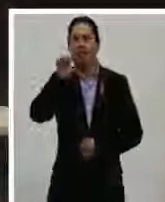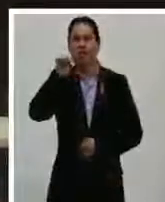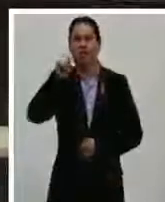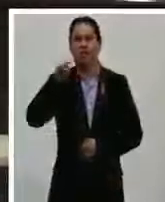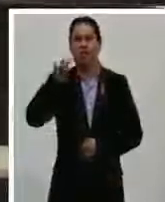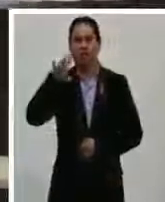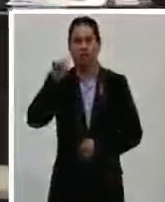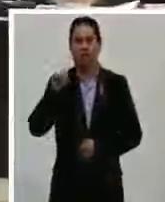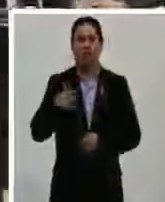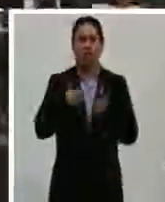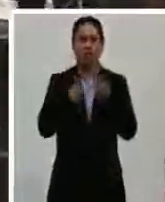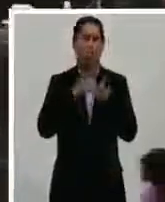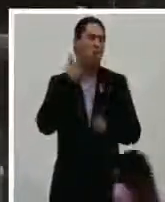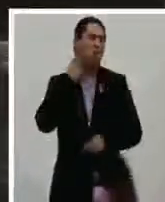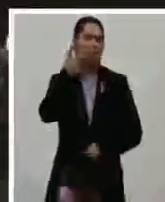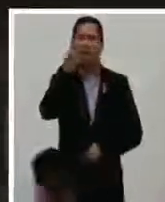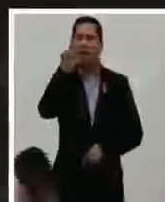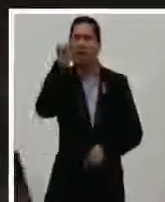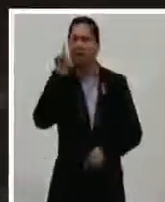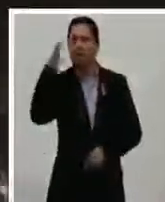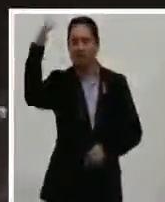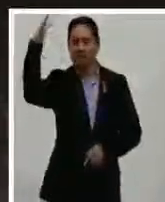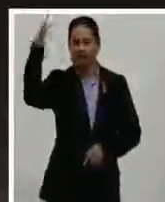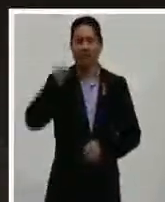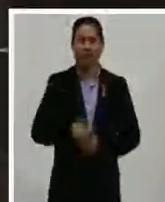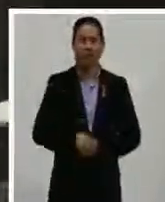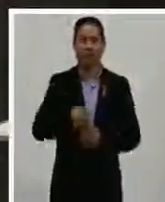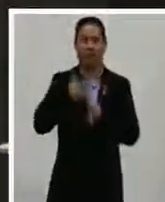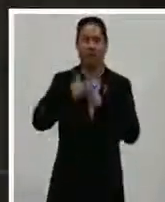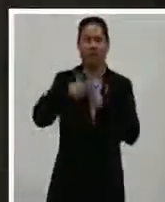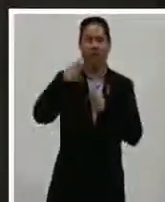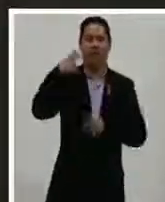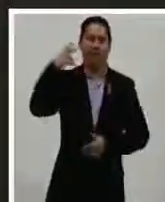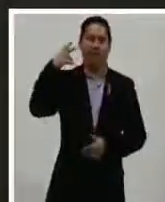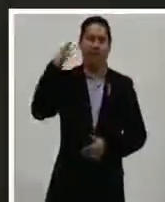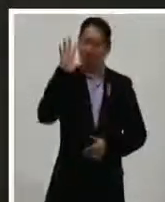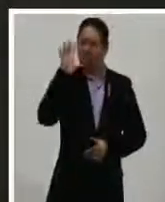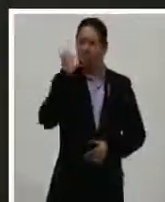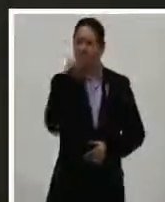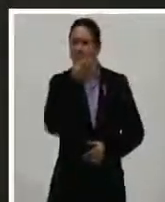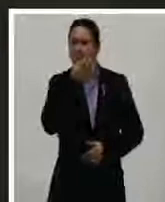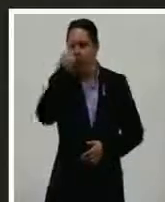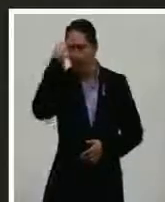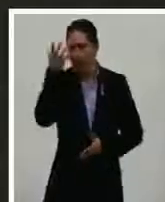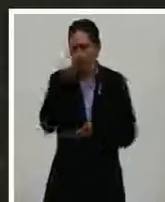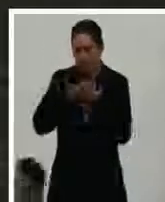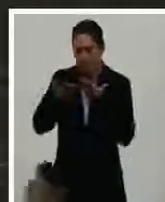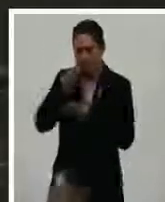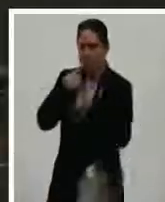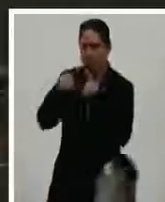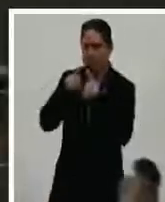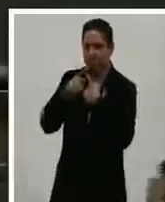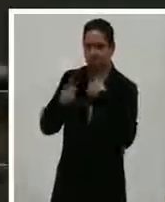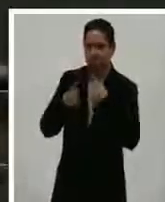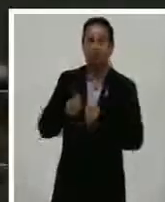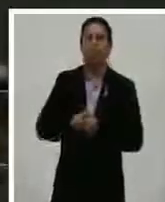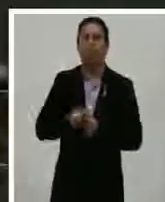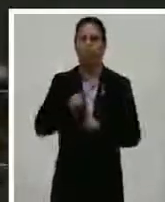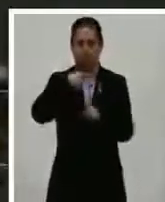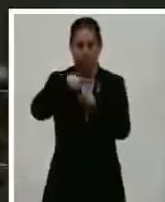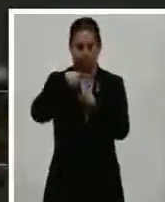del partido de la revolución democrática hasta por cinco minutos para argumentar a favor de la minuta